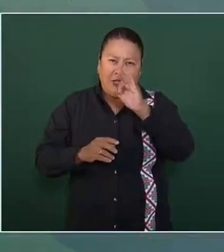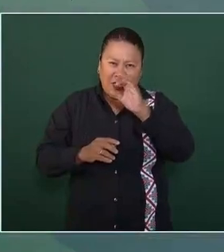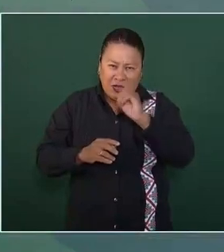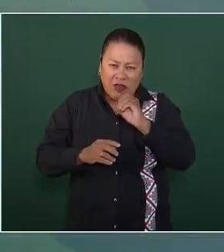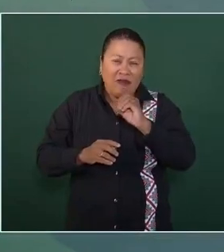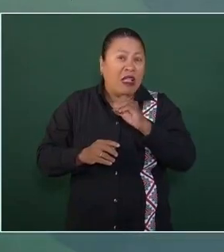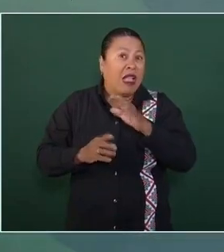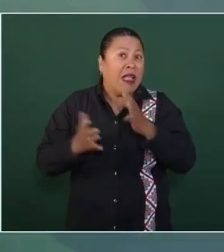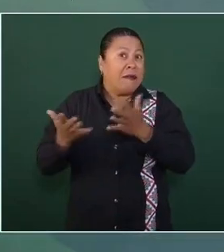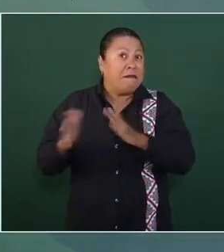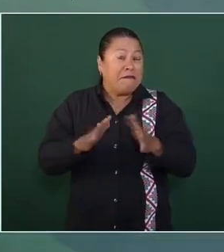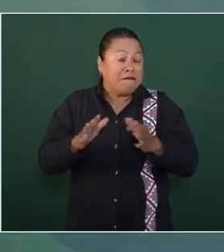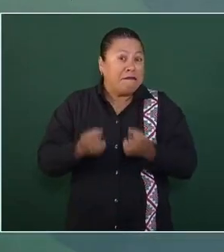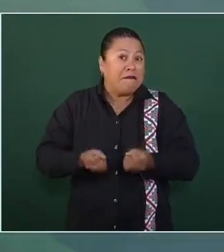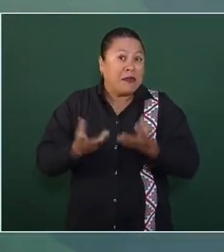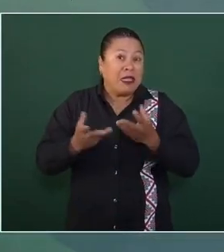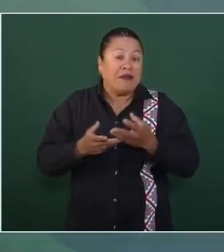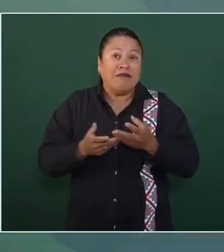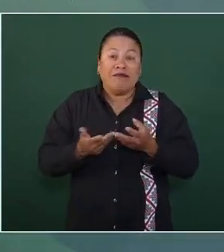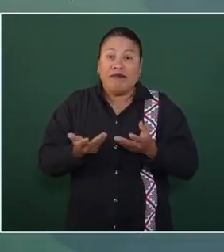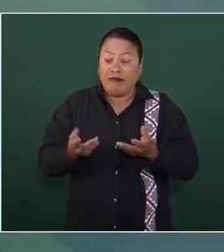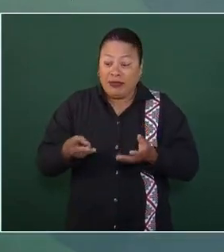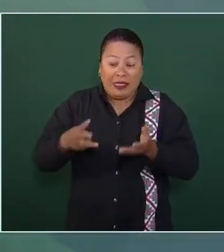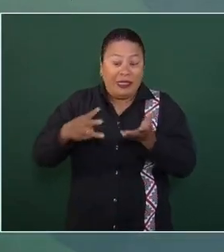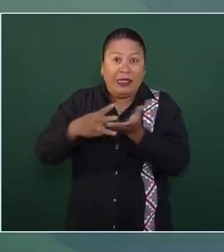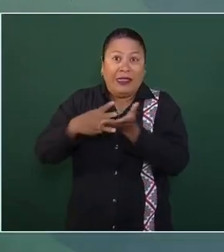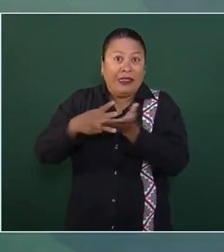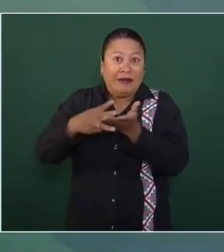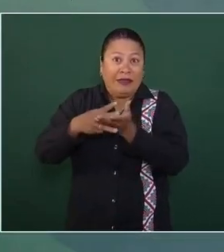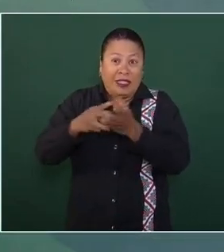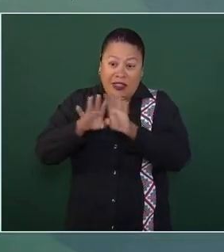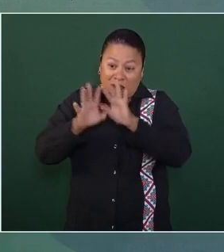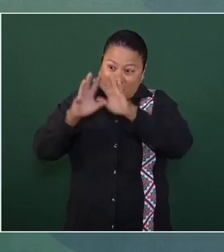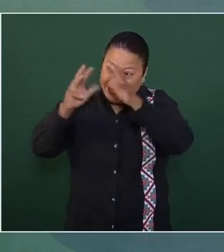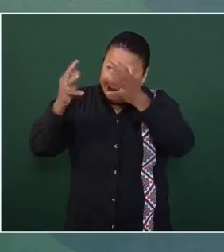equivale a una tercera parte de lo que es la tierra